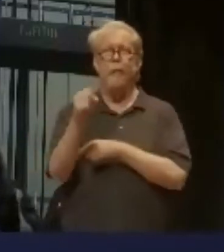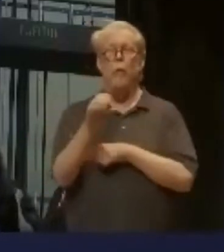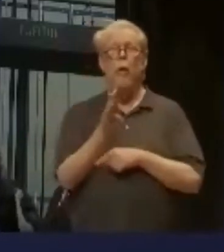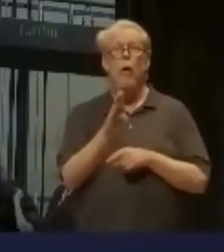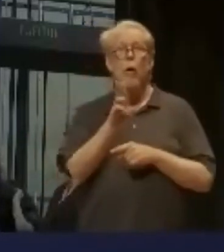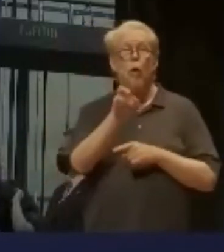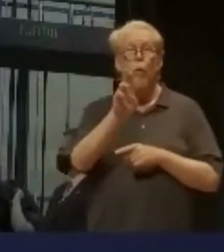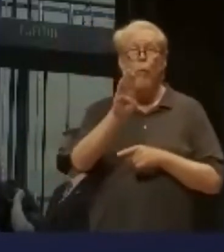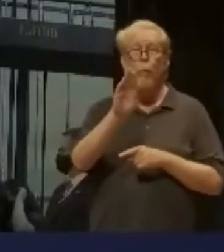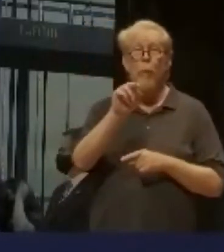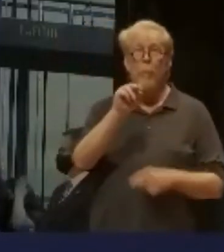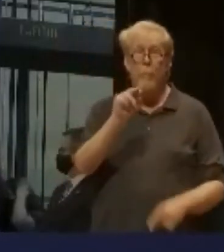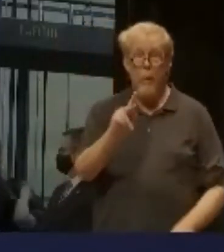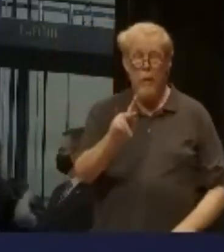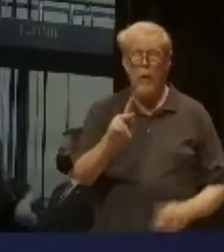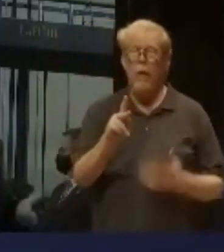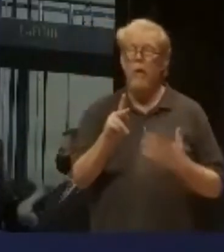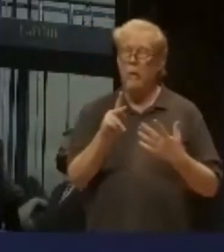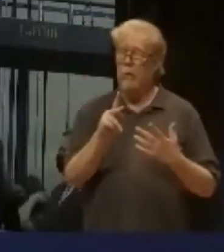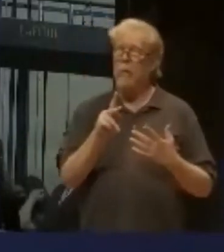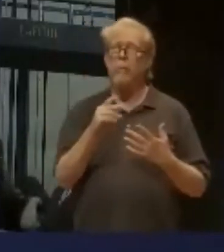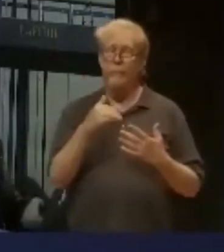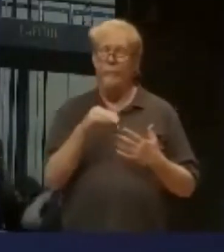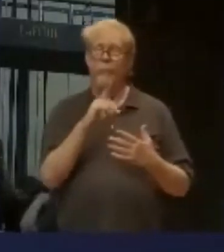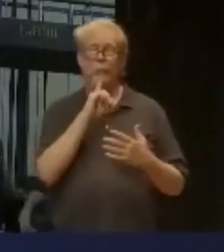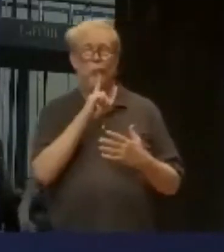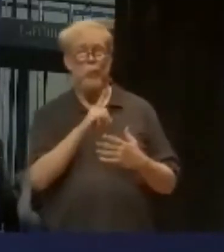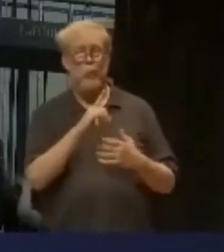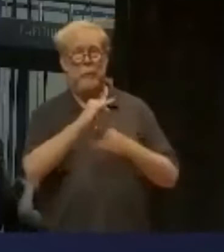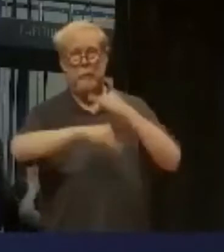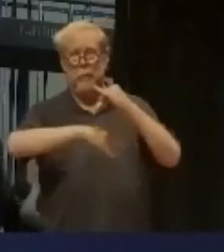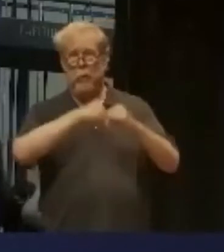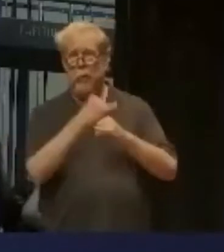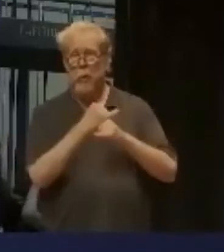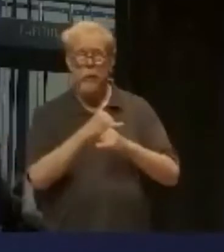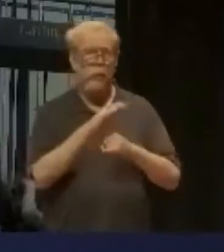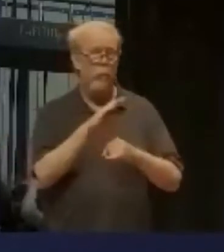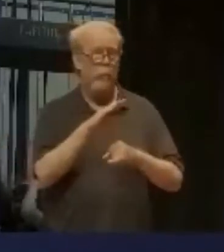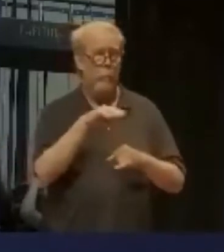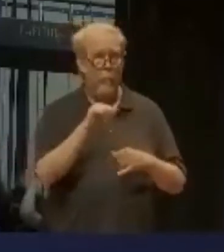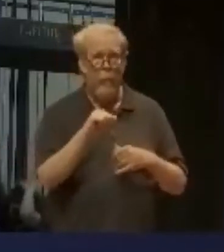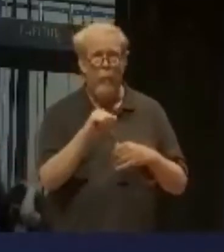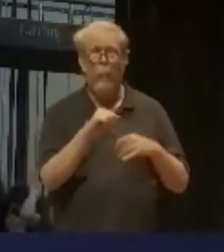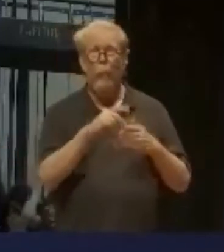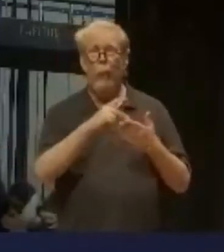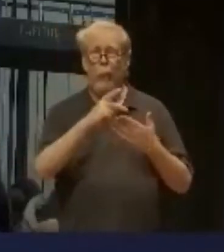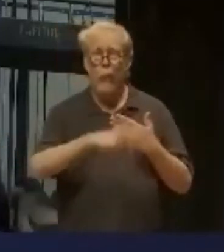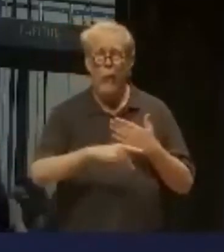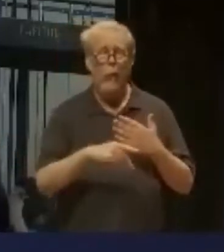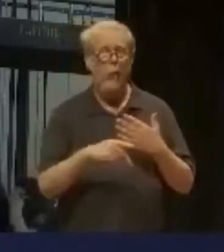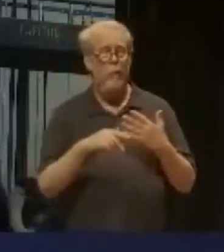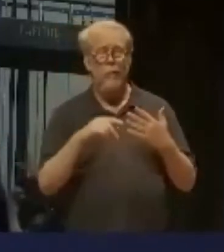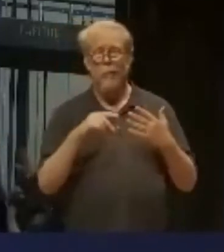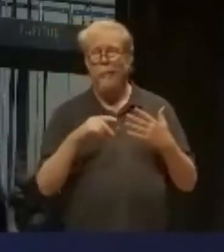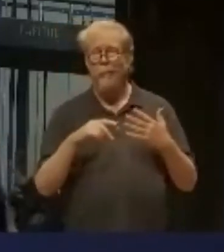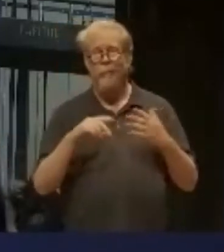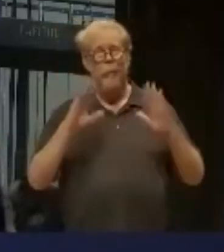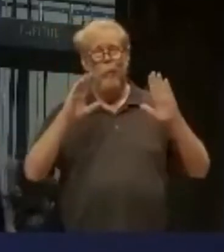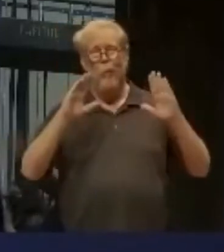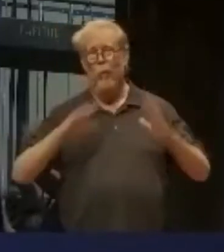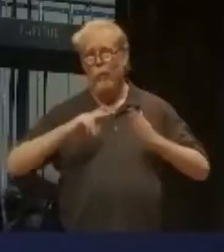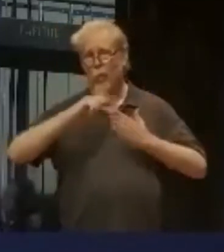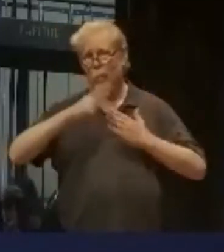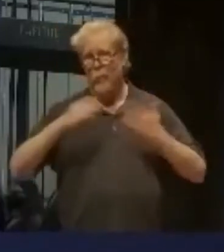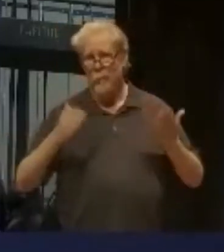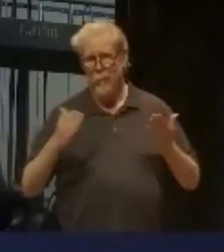digo, Burbank tiene uno de los mejores programas de bachillerato internacional. Y cualquier programa básicamente